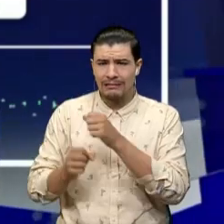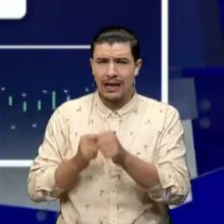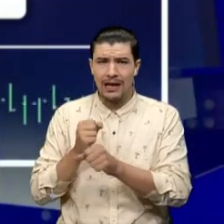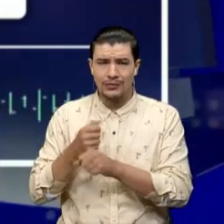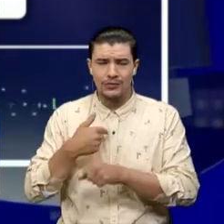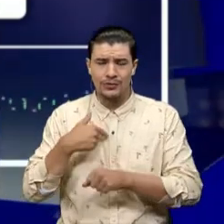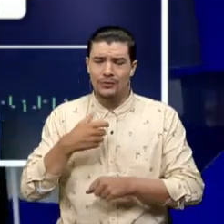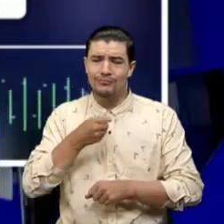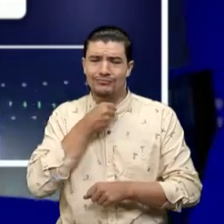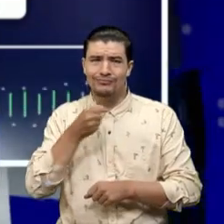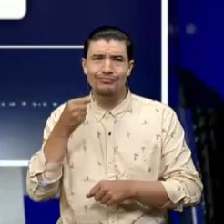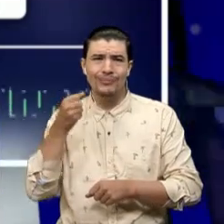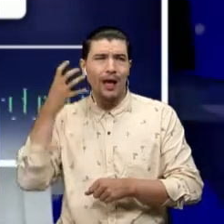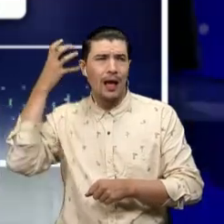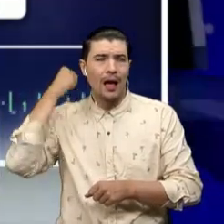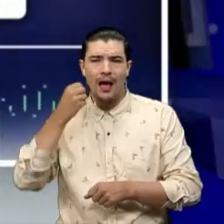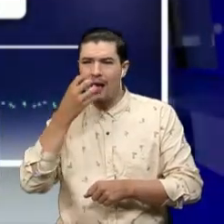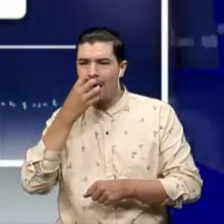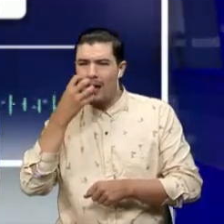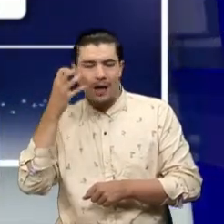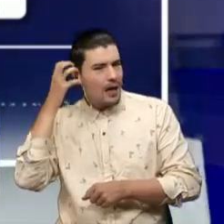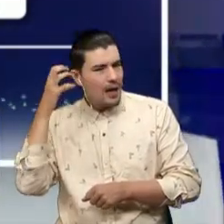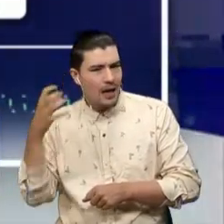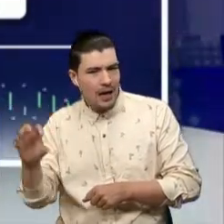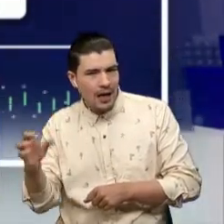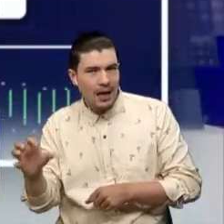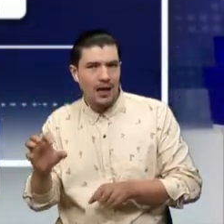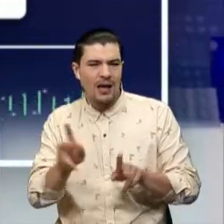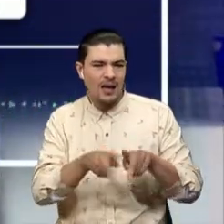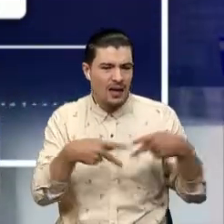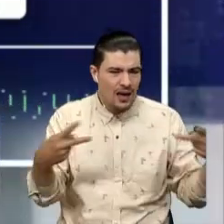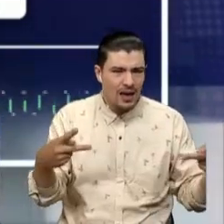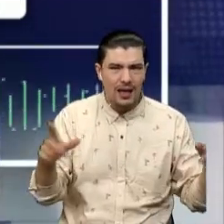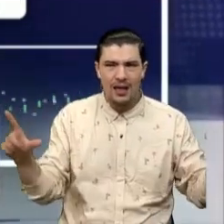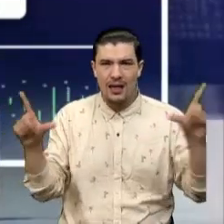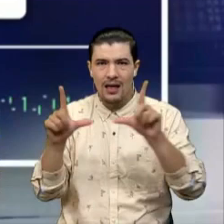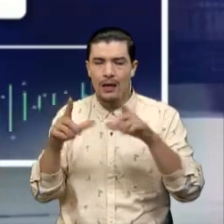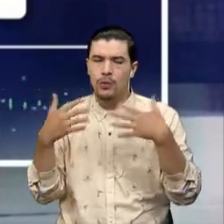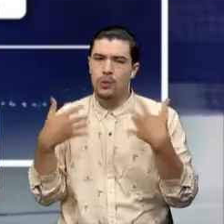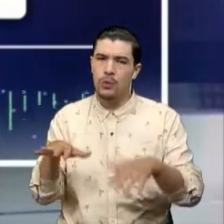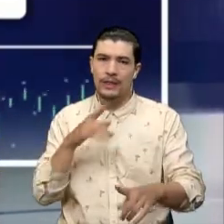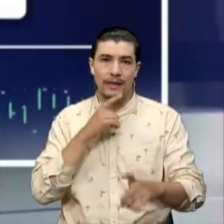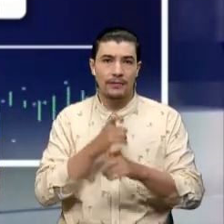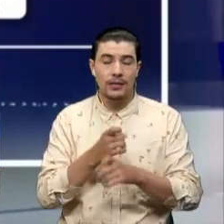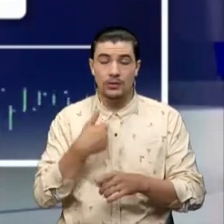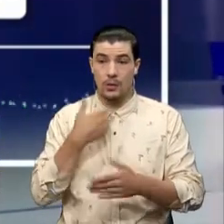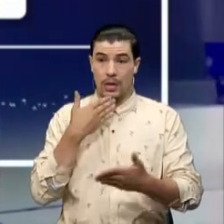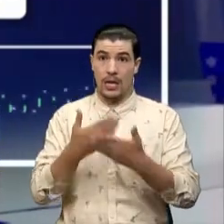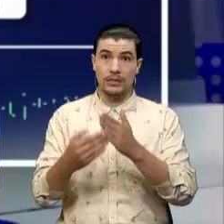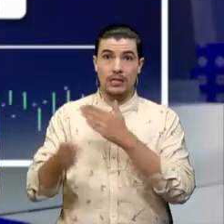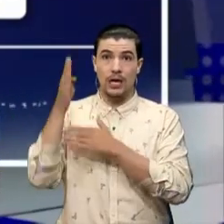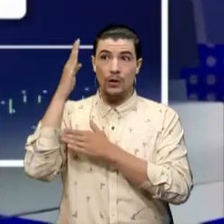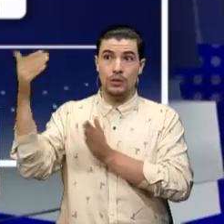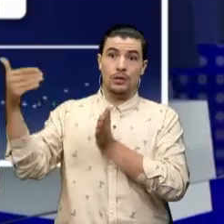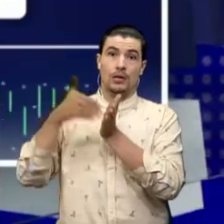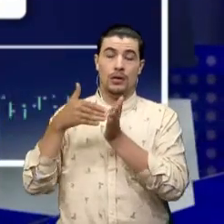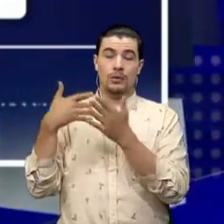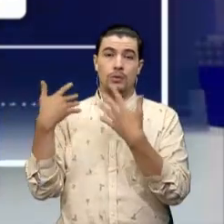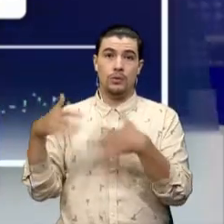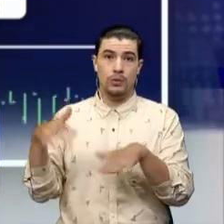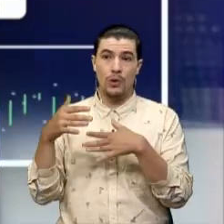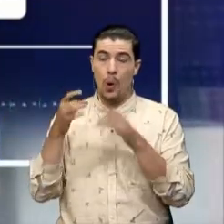antiguo en diferentes medios radiales televisivos y escritos no ha sido para ser bendito dios no he tenido amenazas de gravedad pero sigue